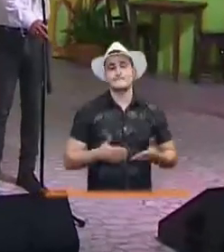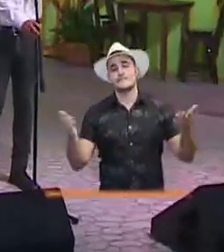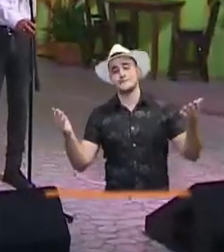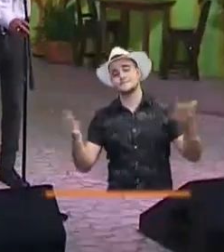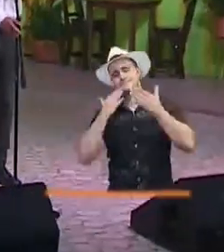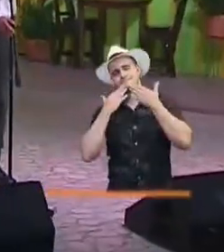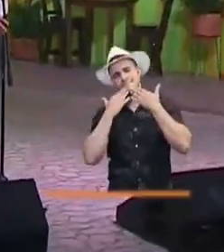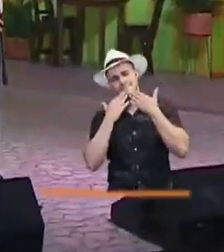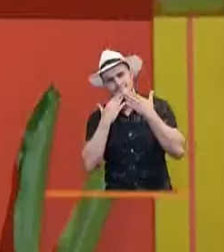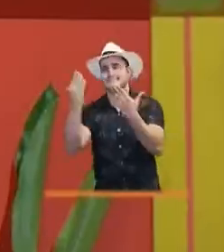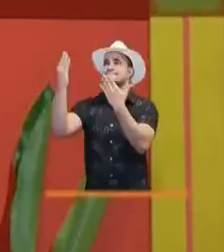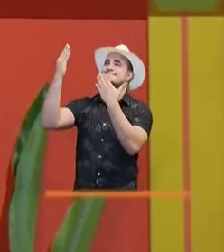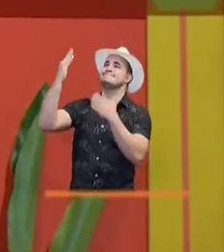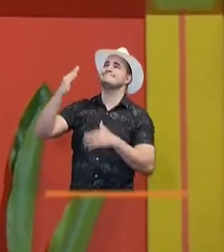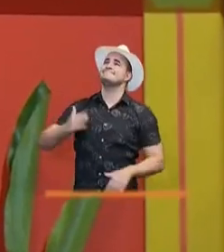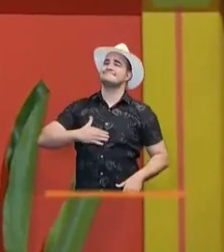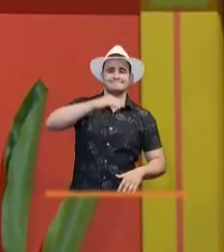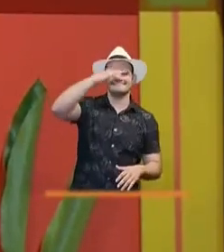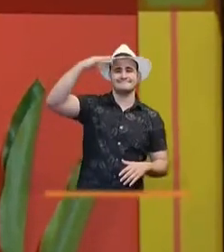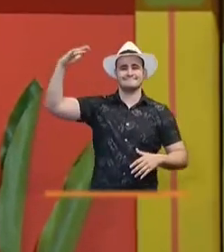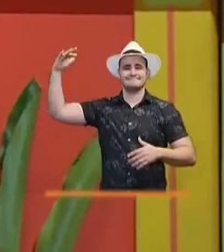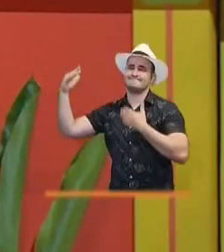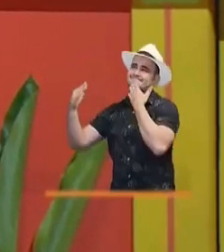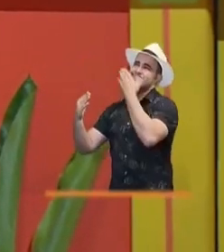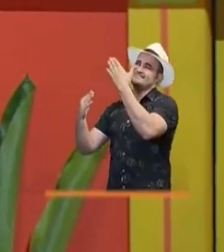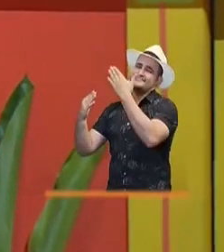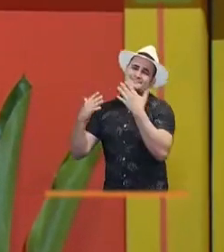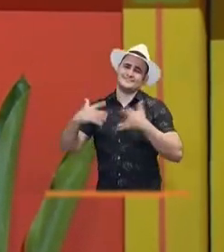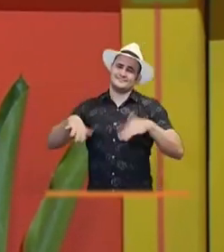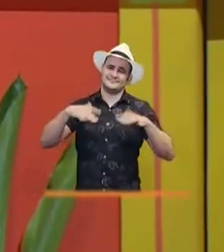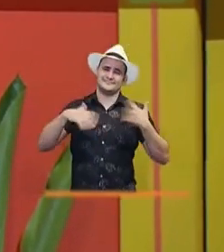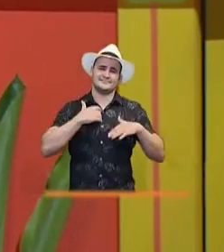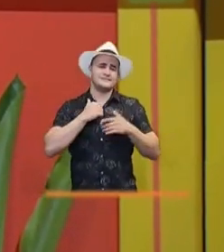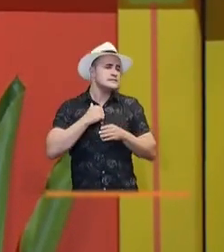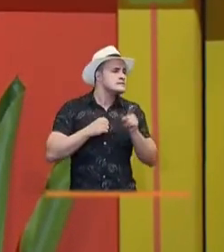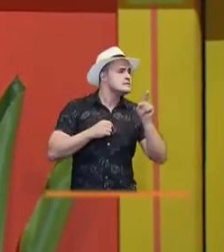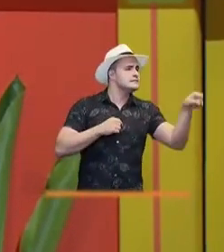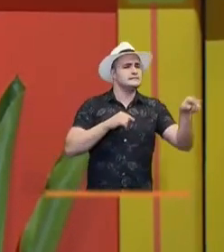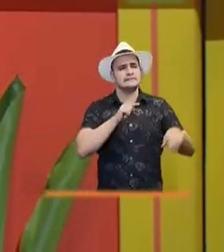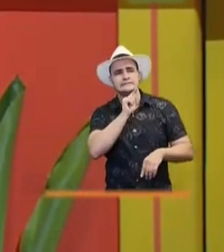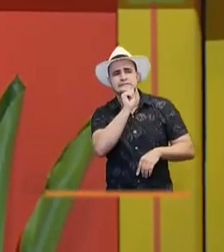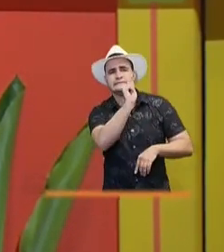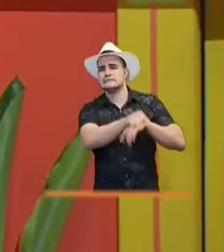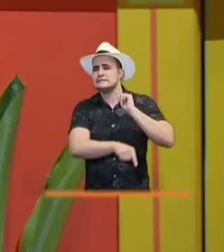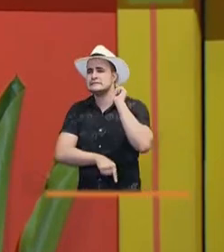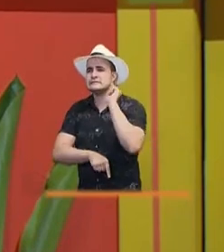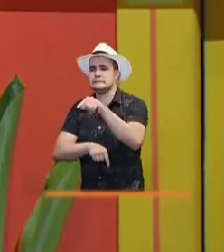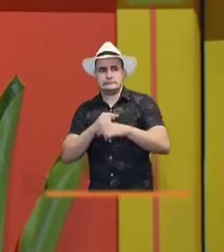Gracias, Padre Celestial. Hola. Por librarme en cada tramo del virus